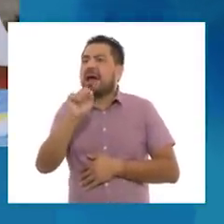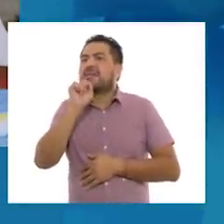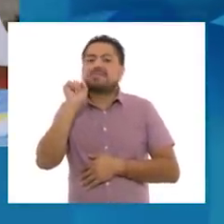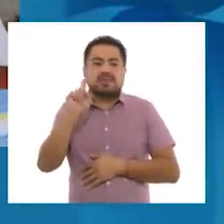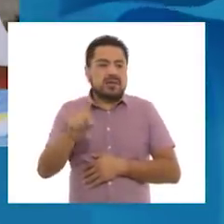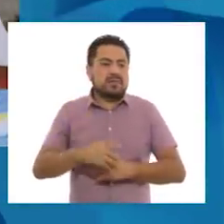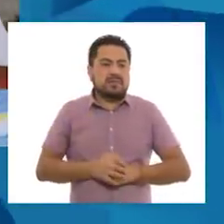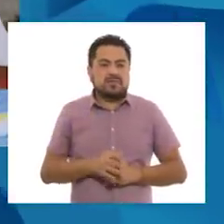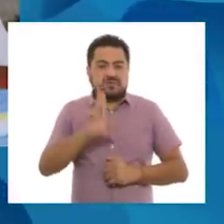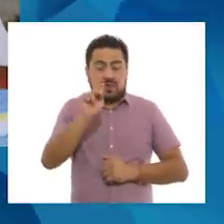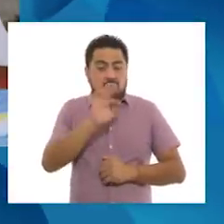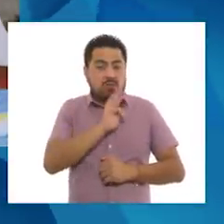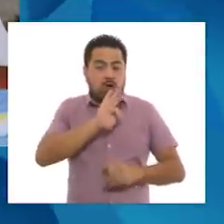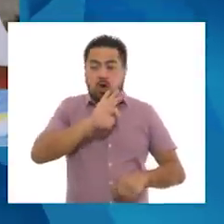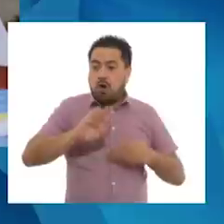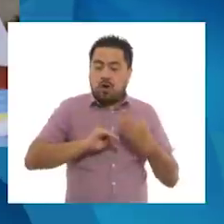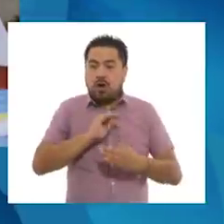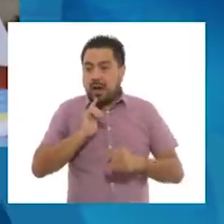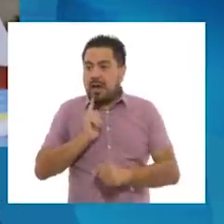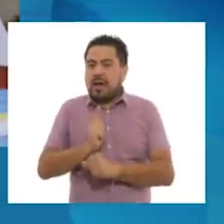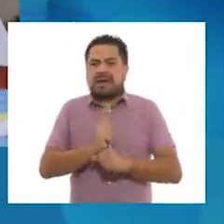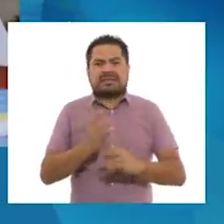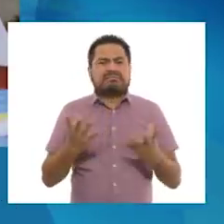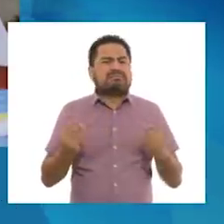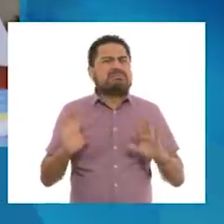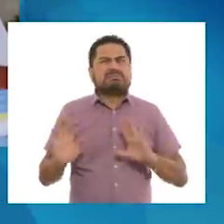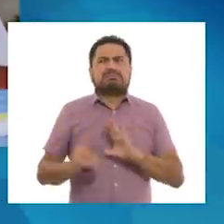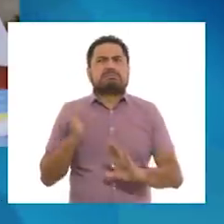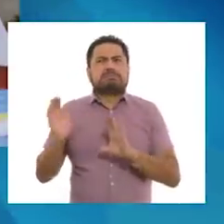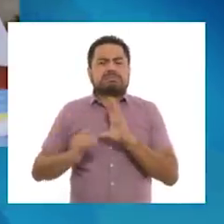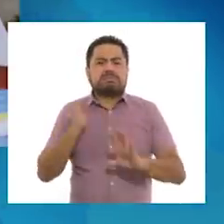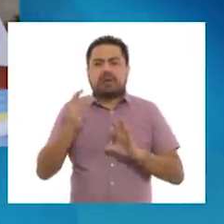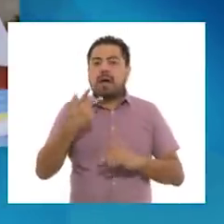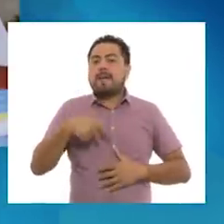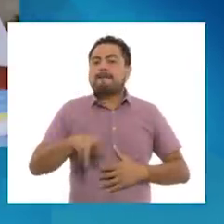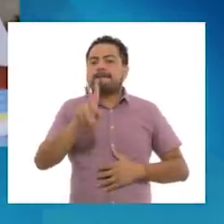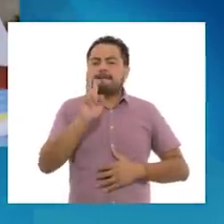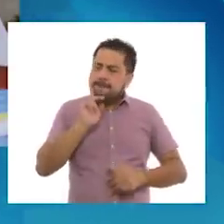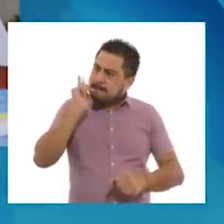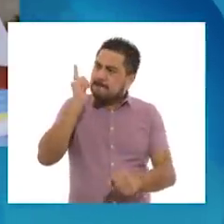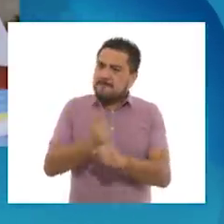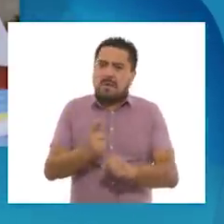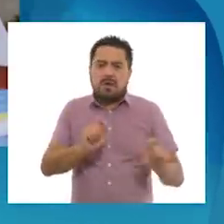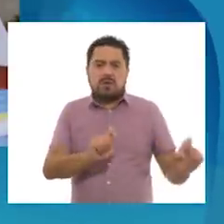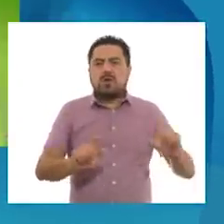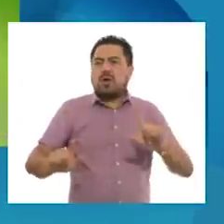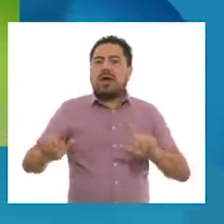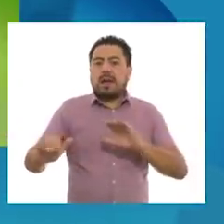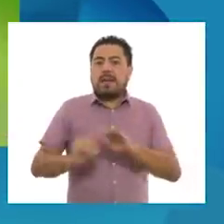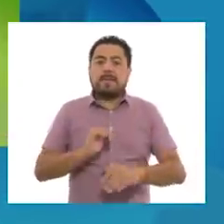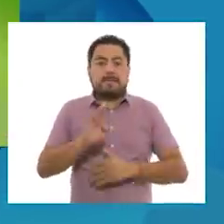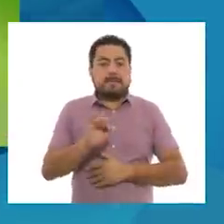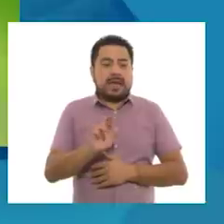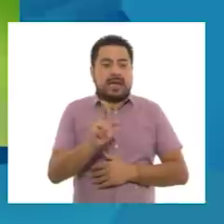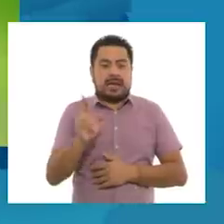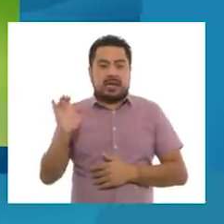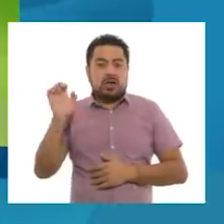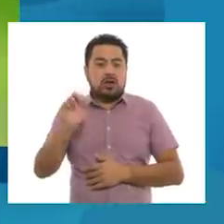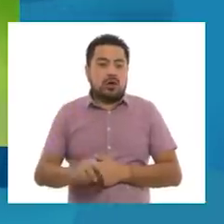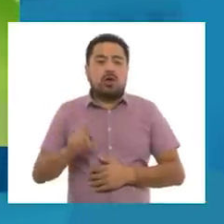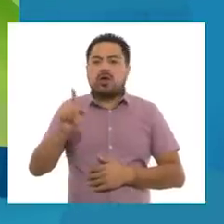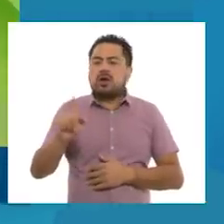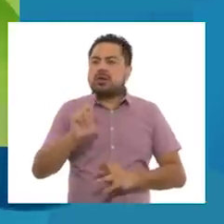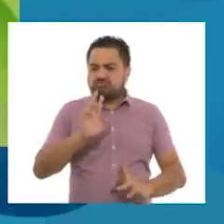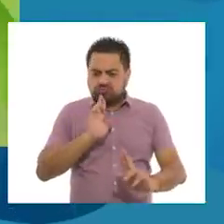Bueno, no podemos ver todos porque nos han mandado muchísimos, pero vamos a ver este que nos manda Byron. Su cartel respondió